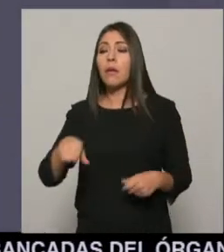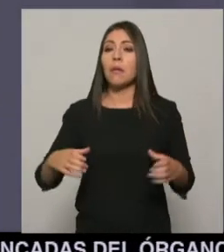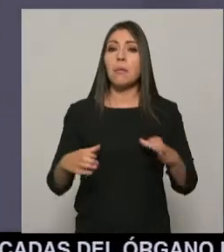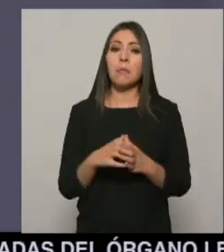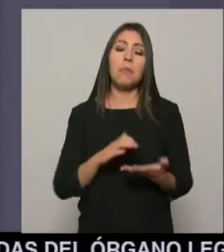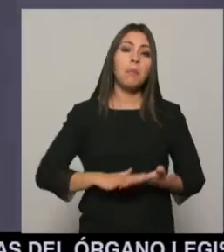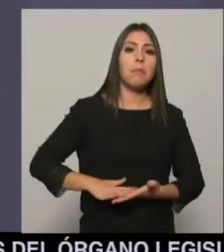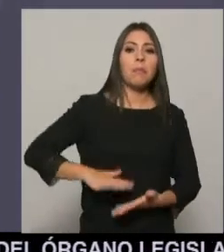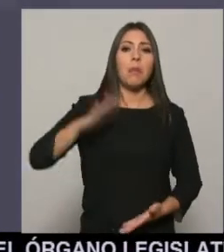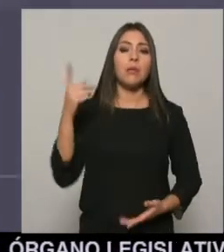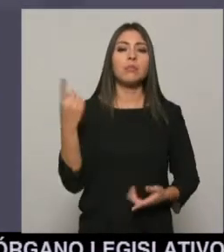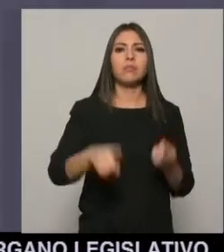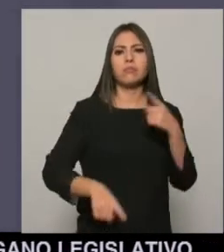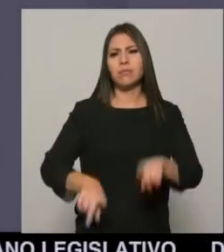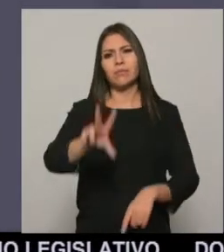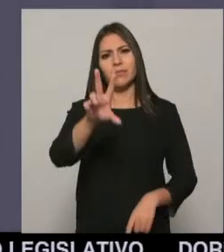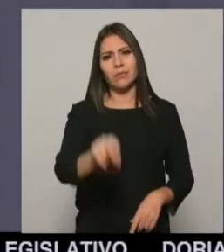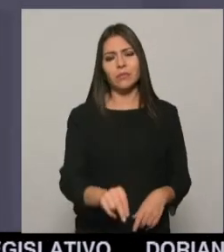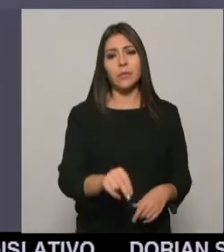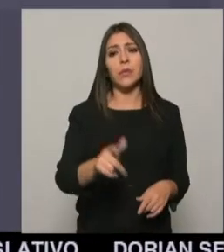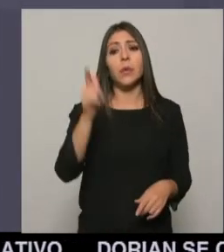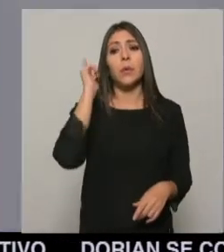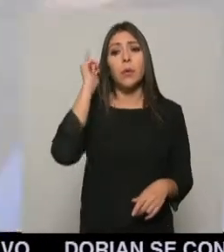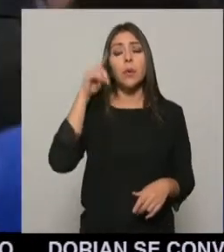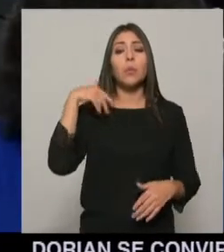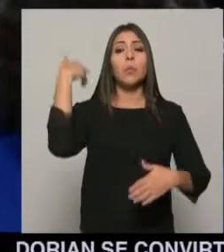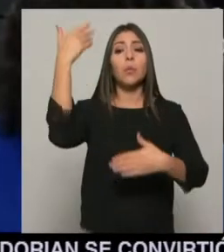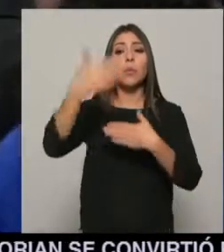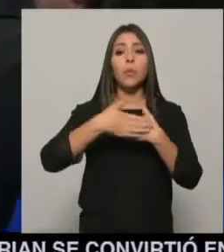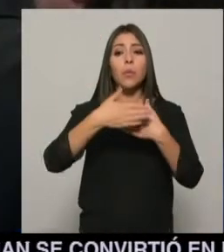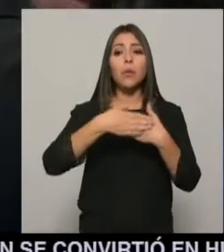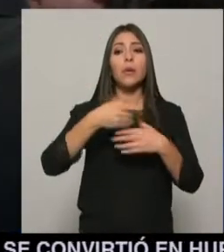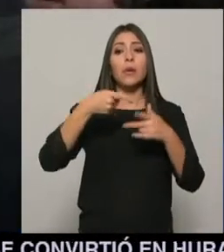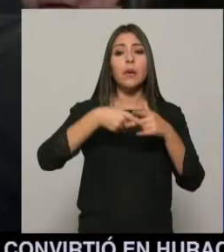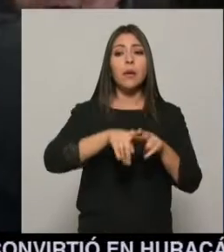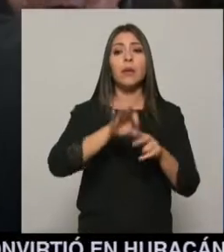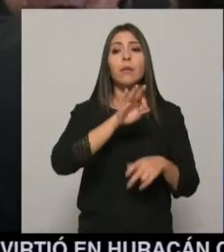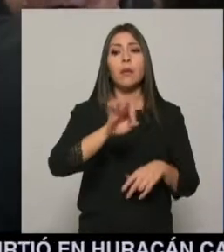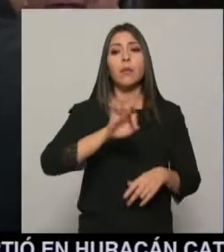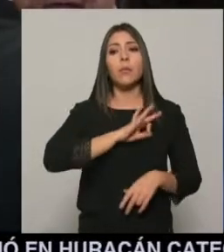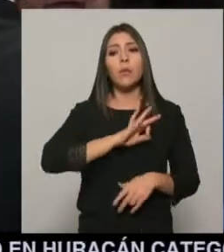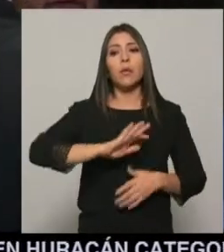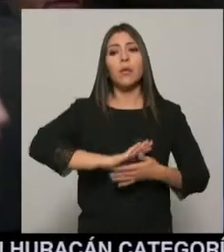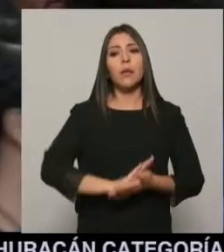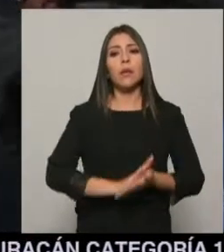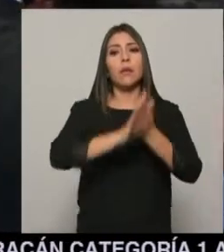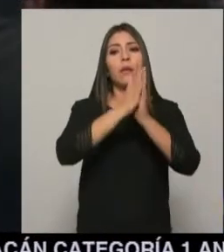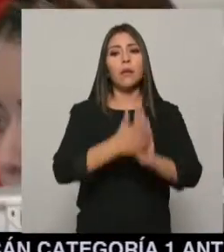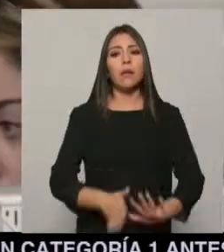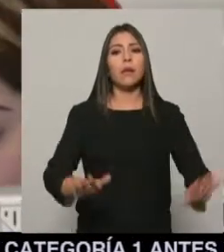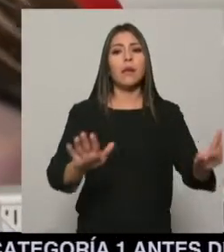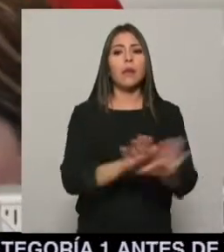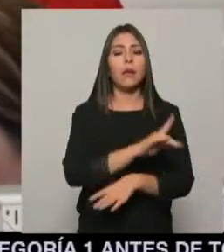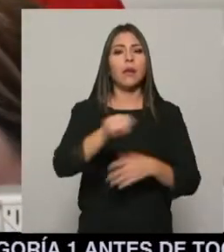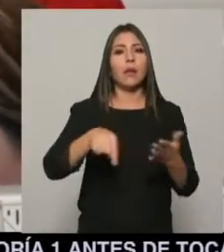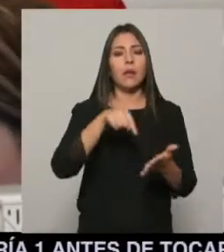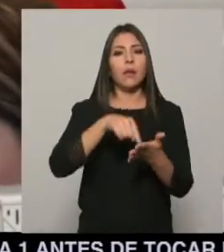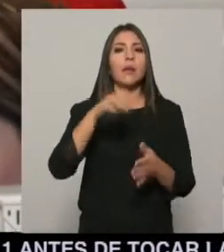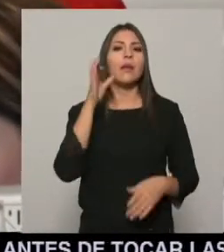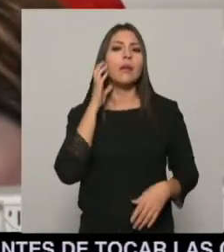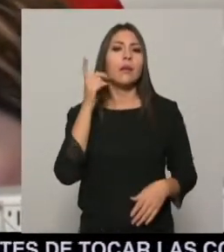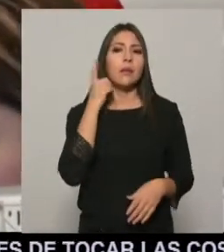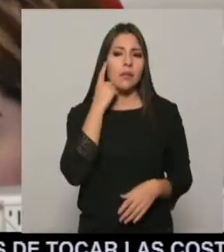verdad espero que hacia el próximo año legislativo, periodo legislativo, podamos de verdad cambiar la dinámica en el Congreso y no por la importancia o